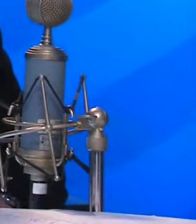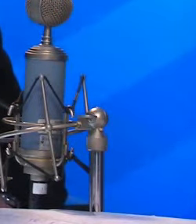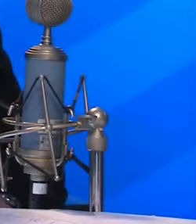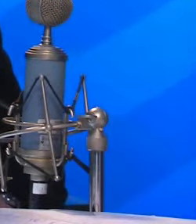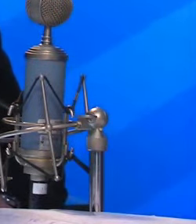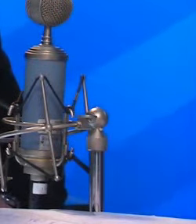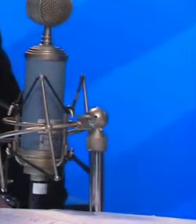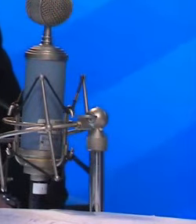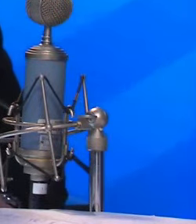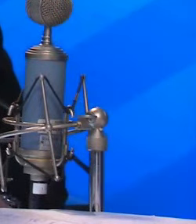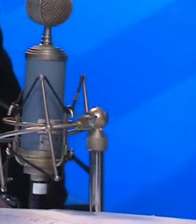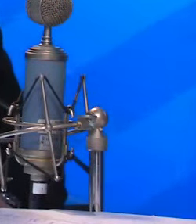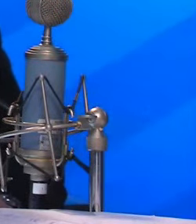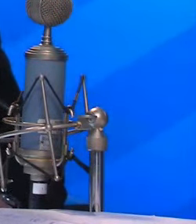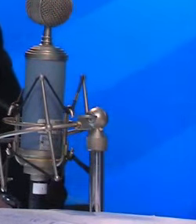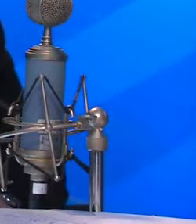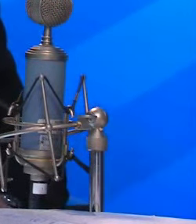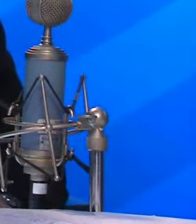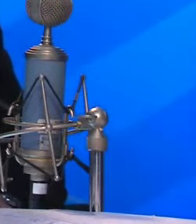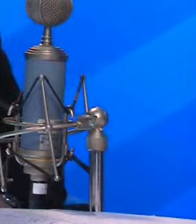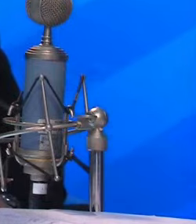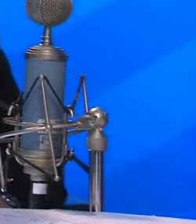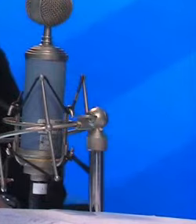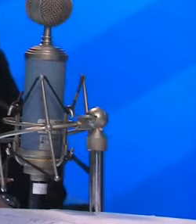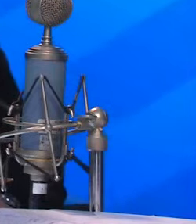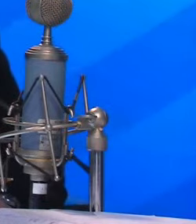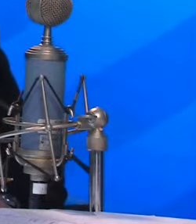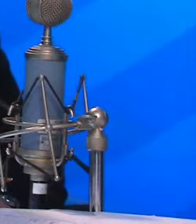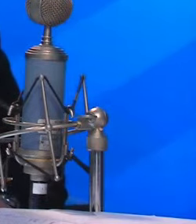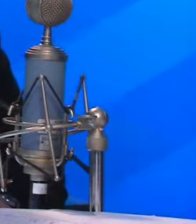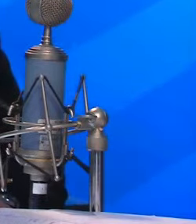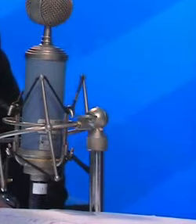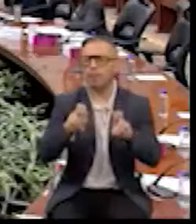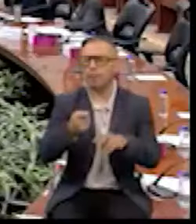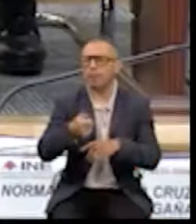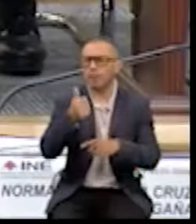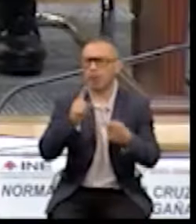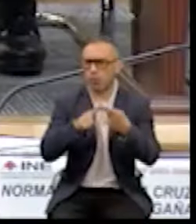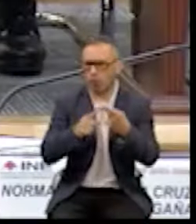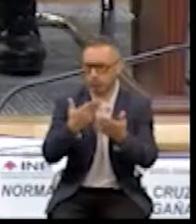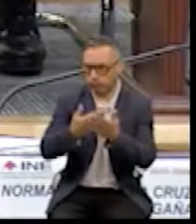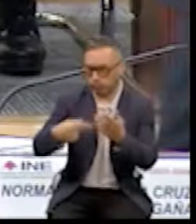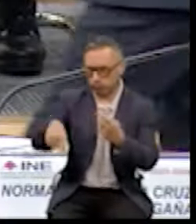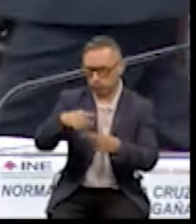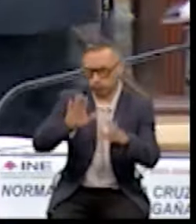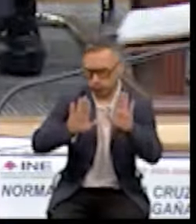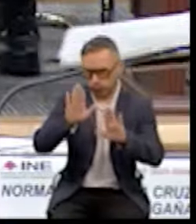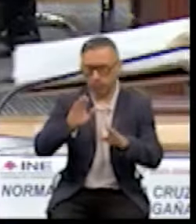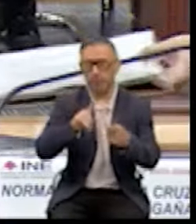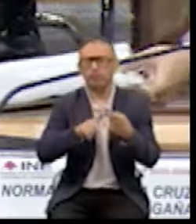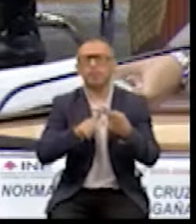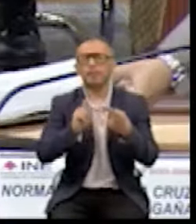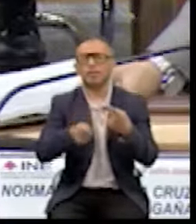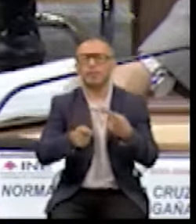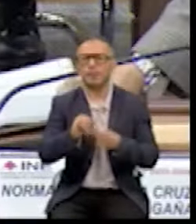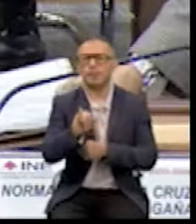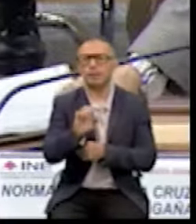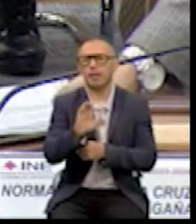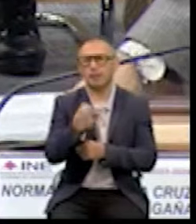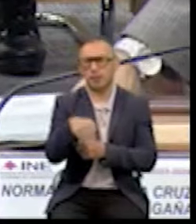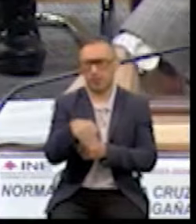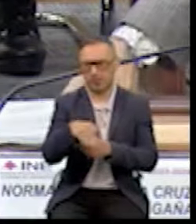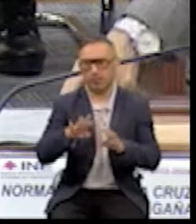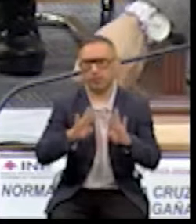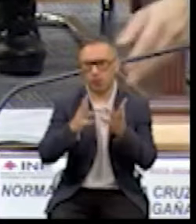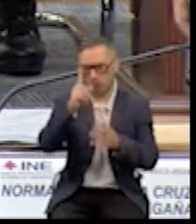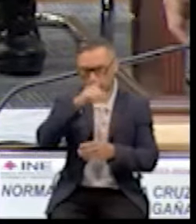ya iniciaron hace varios meses. Esa es la No, realidad. bueno, por supuesto, sí. Entonces, ¿qué es lo que va a cambiar el 20 de noviembre? Va a cambiar una cosa nada más,